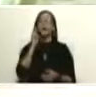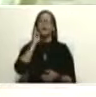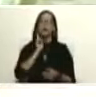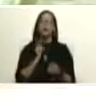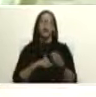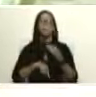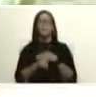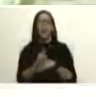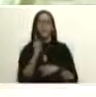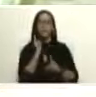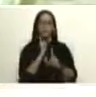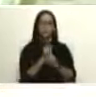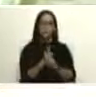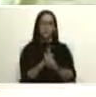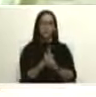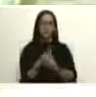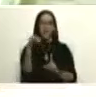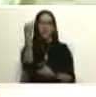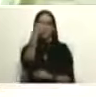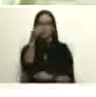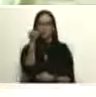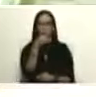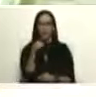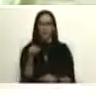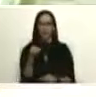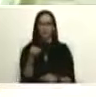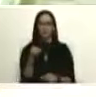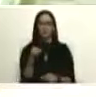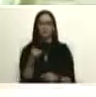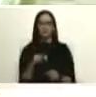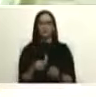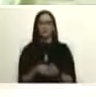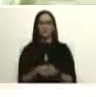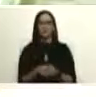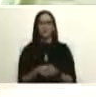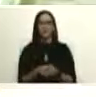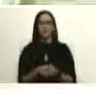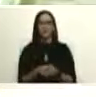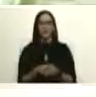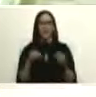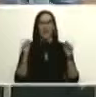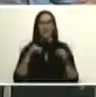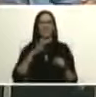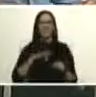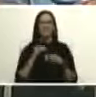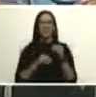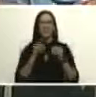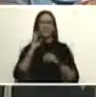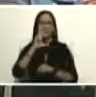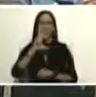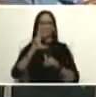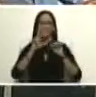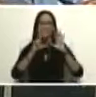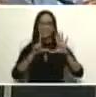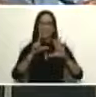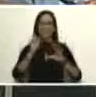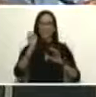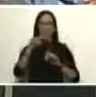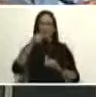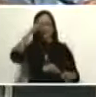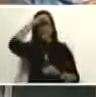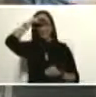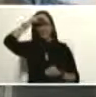vamos directamente al Zulia. ¿Ah? Aquí está haciendo 37 grados. En